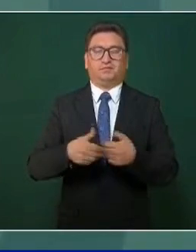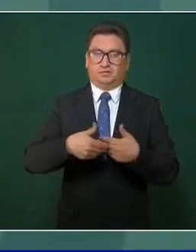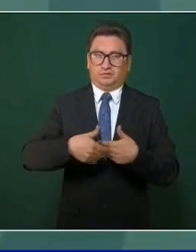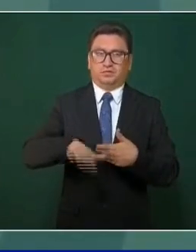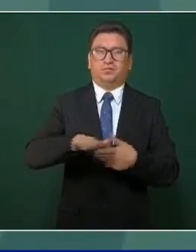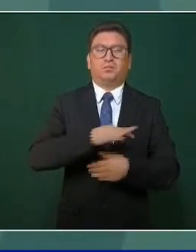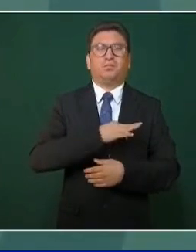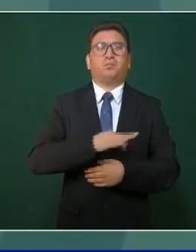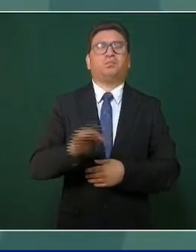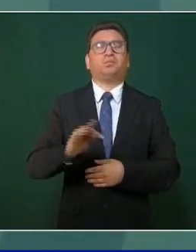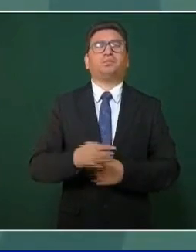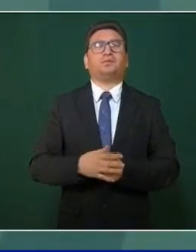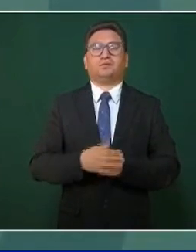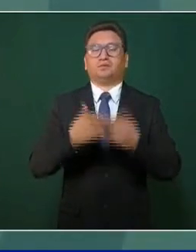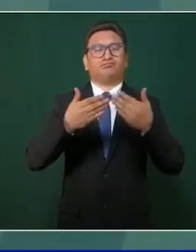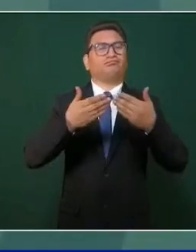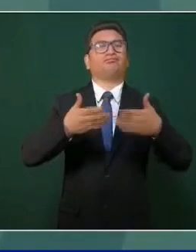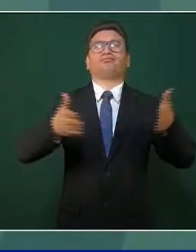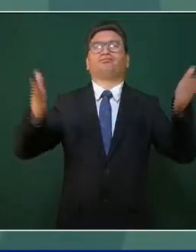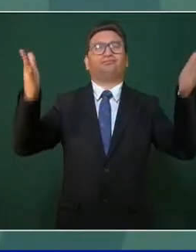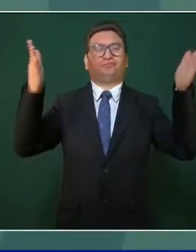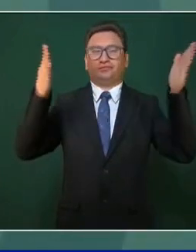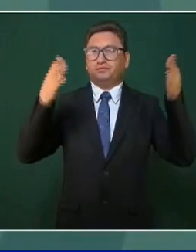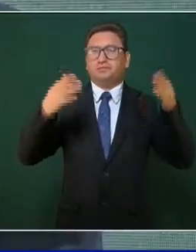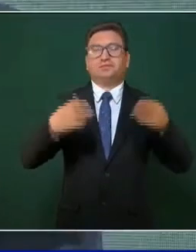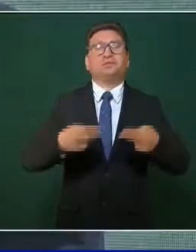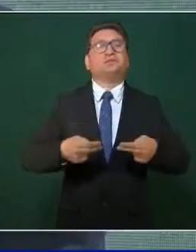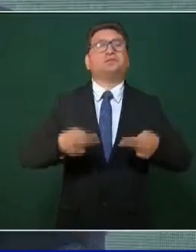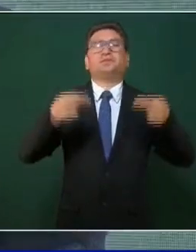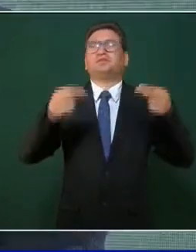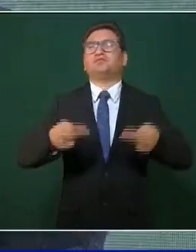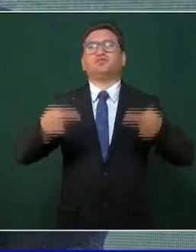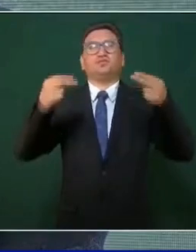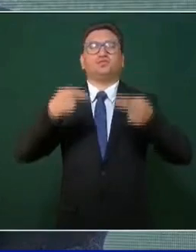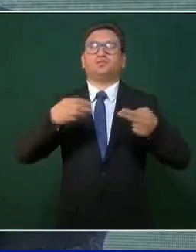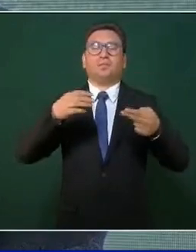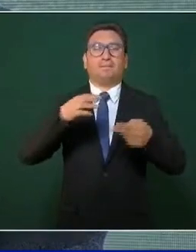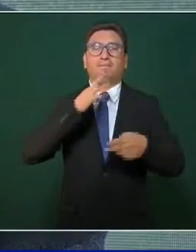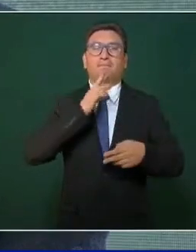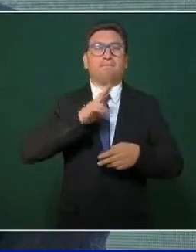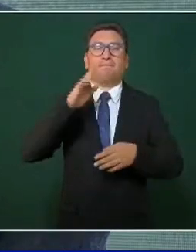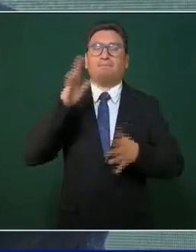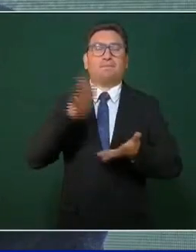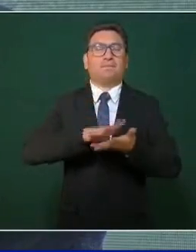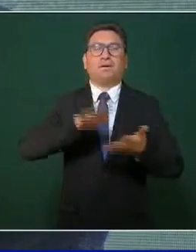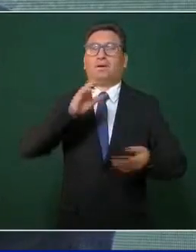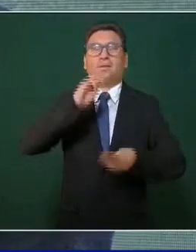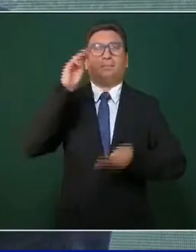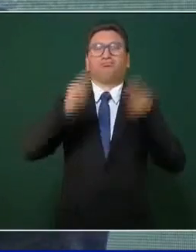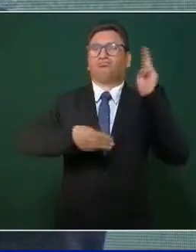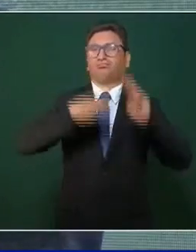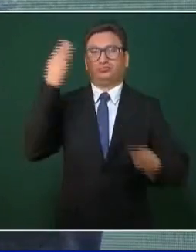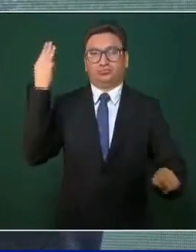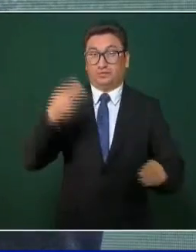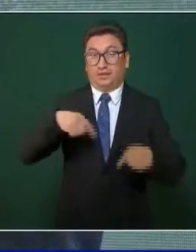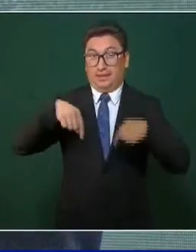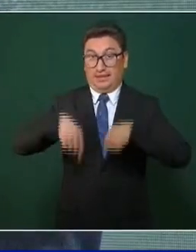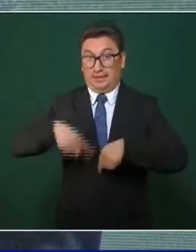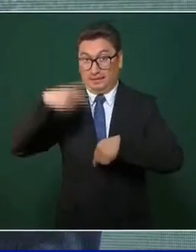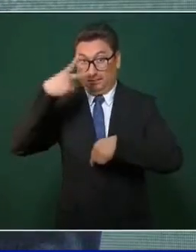acceso al mercado más grande del mundo. Lo que se produzca en